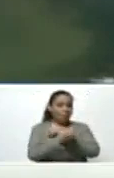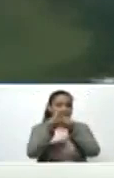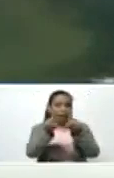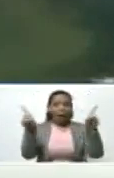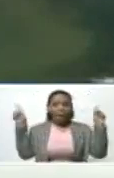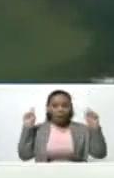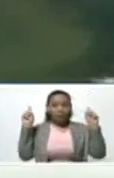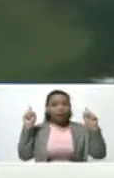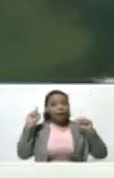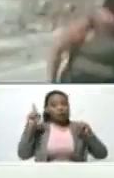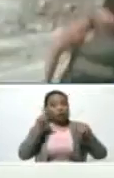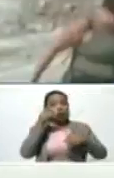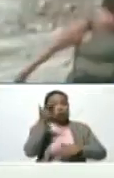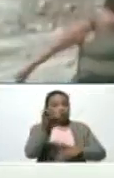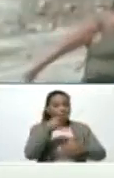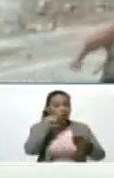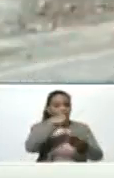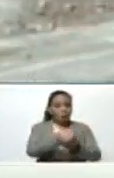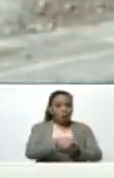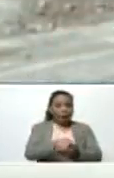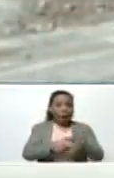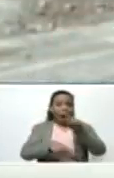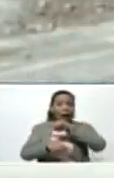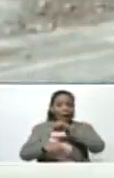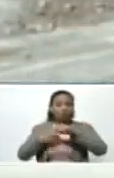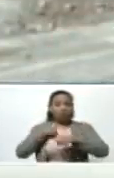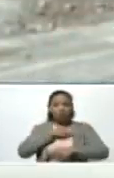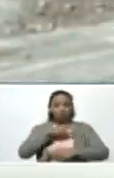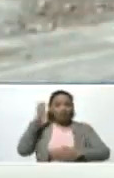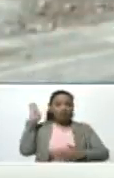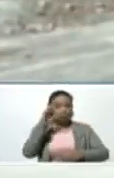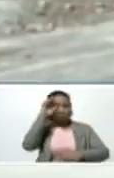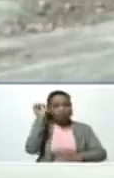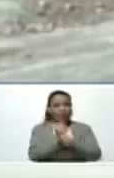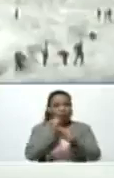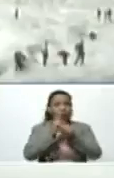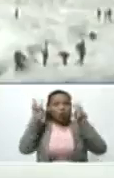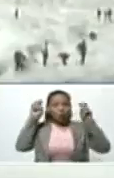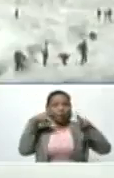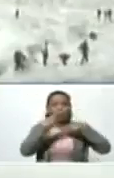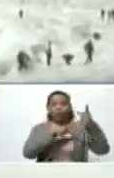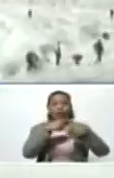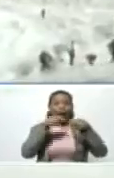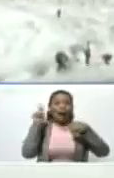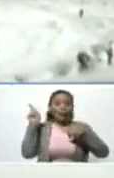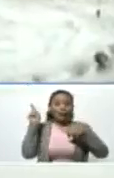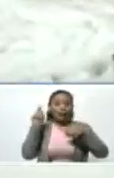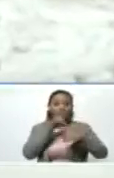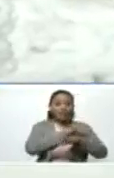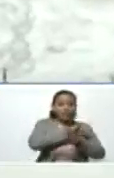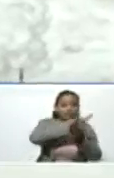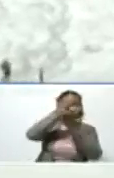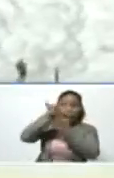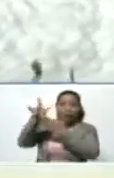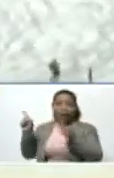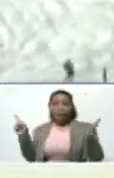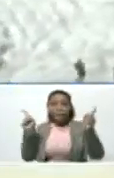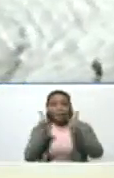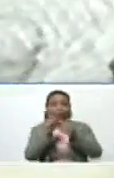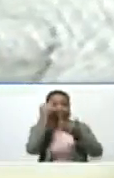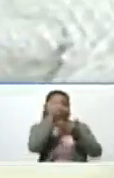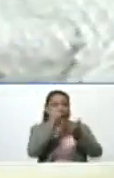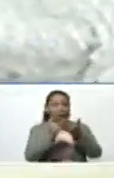que usted está mencionando, allí hemos venido trabajando en las nuevas políticas a raíz de esta gira, en lo que es la pequeña escala y